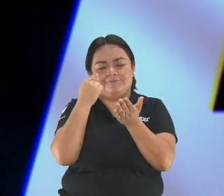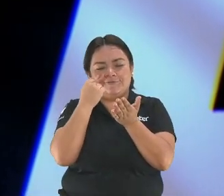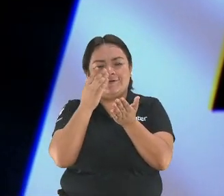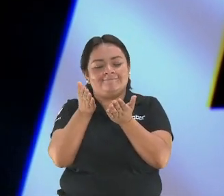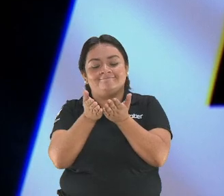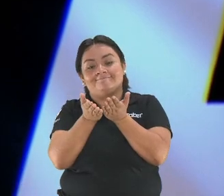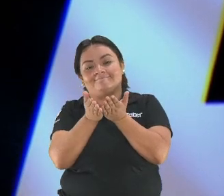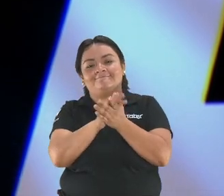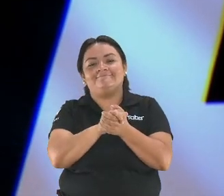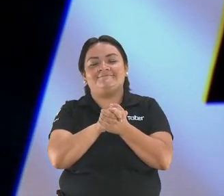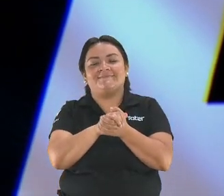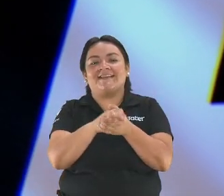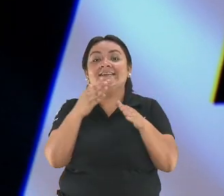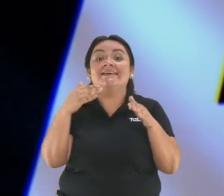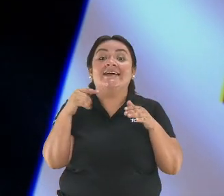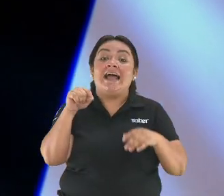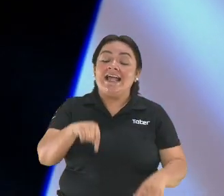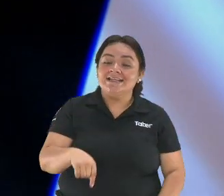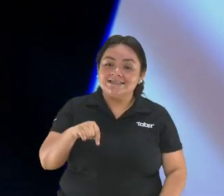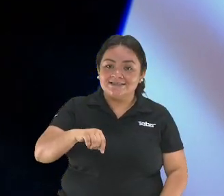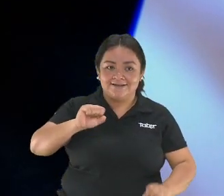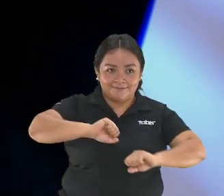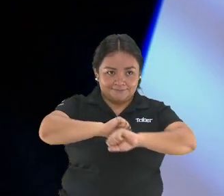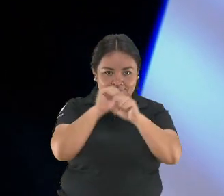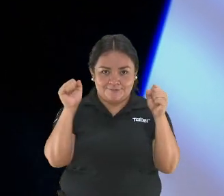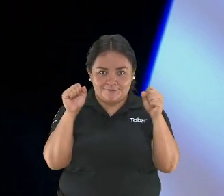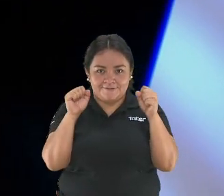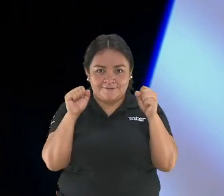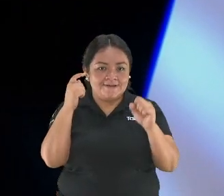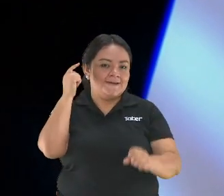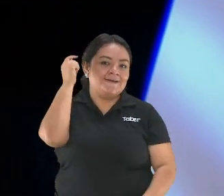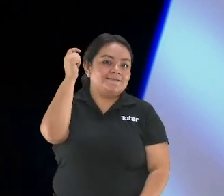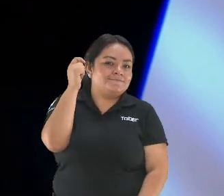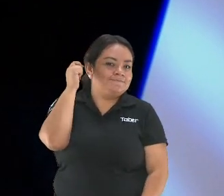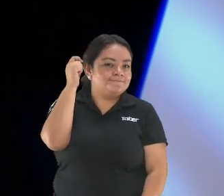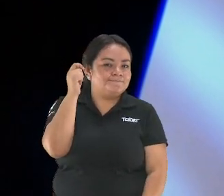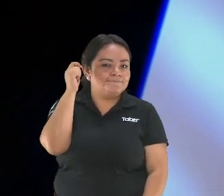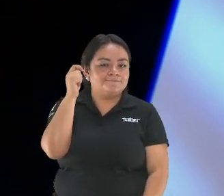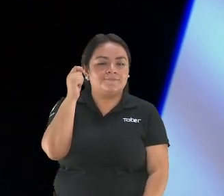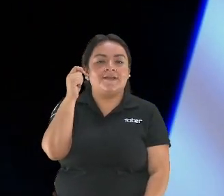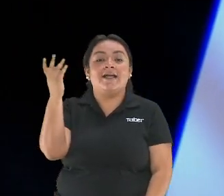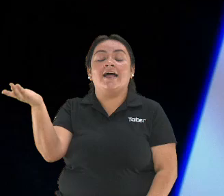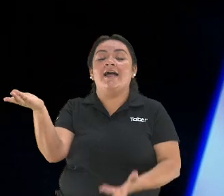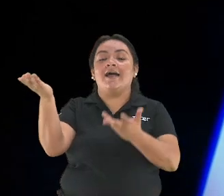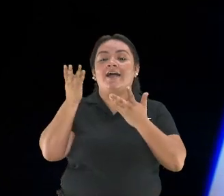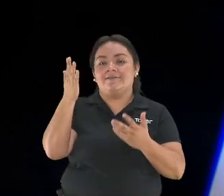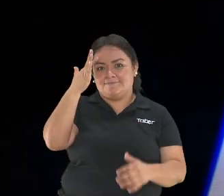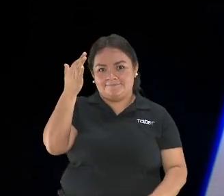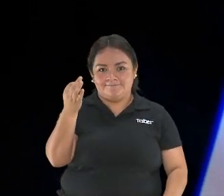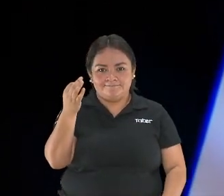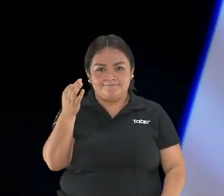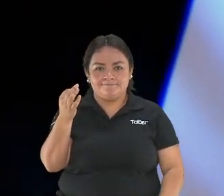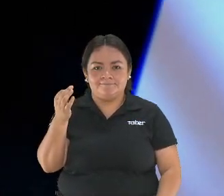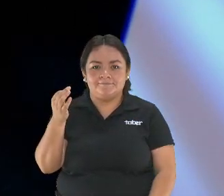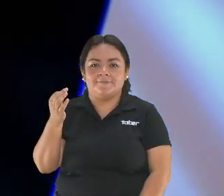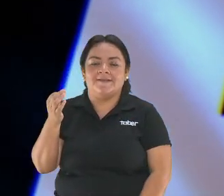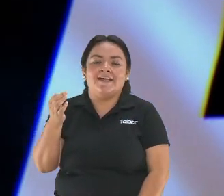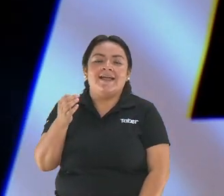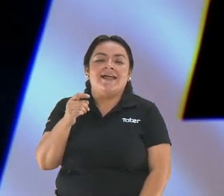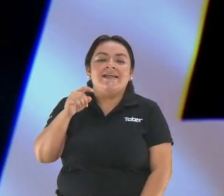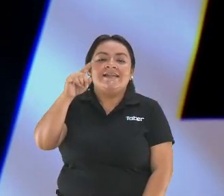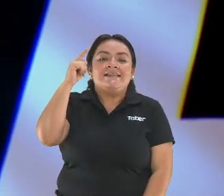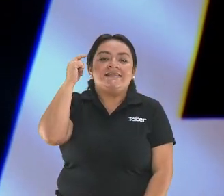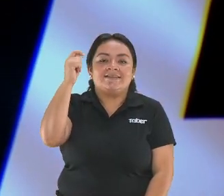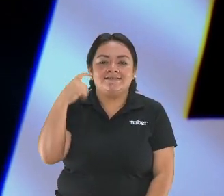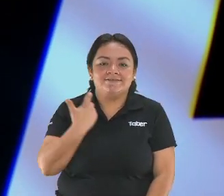pierda vamos a platicar esta mañana la teología que ayuda a creer la teología que